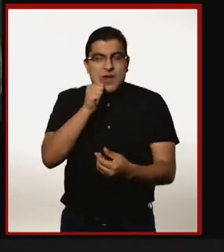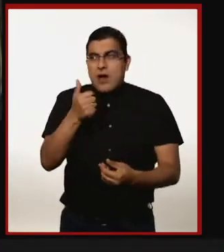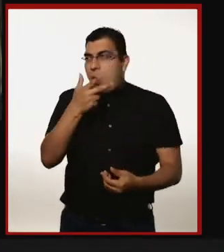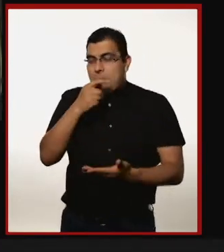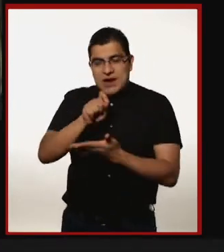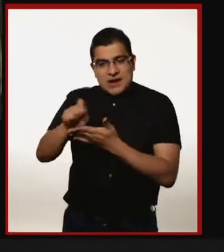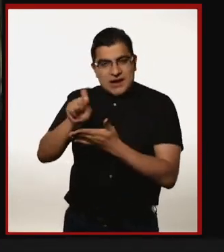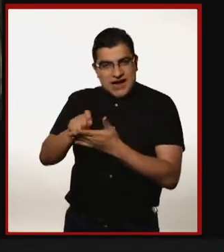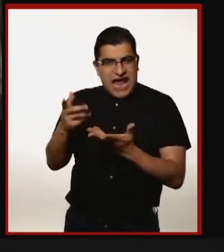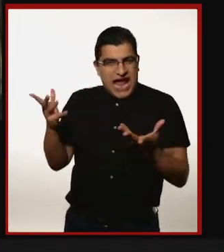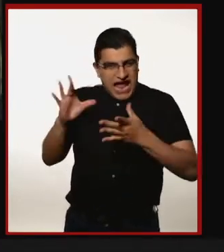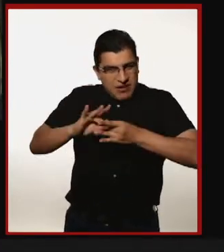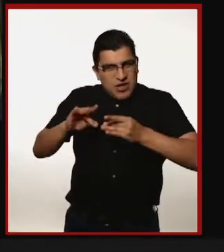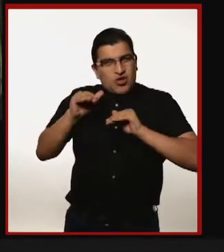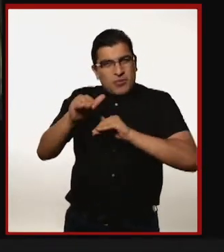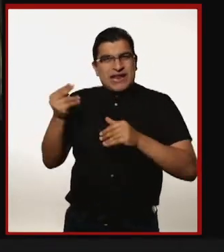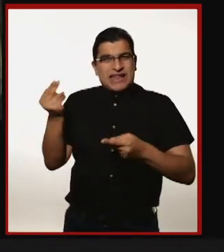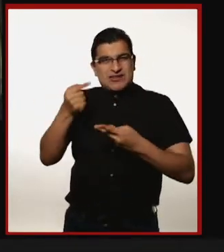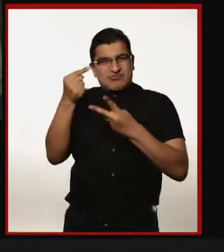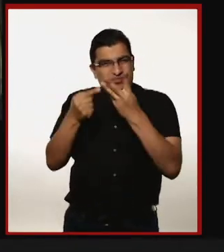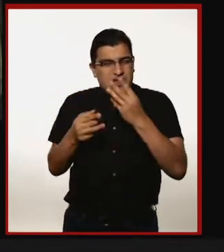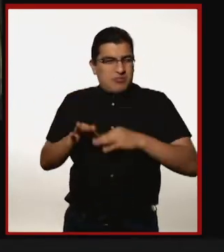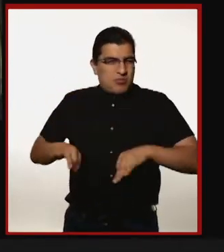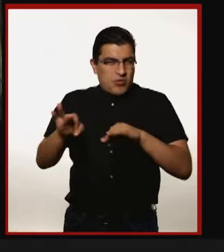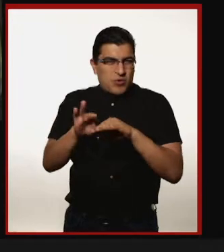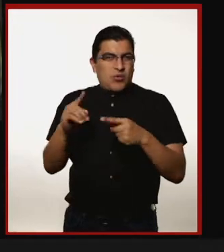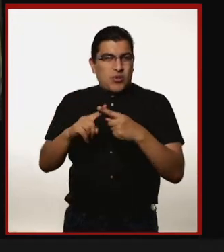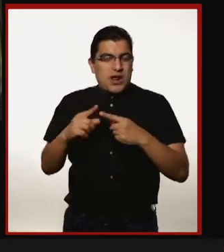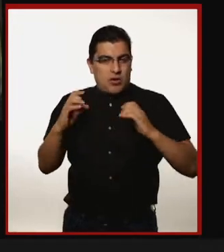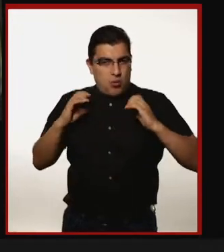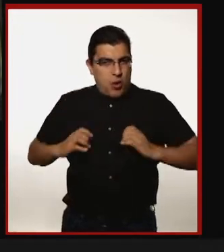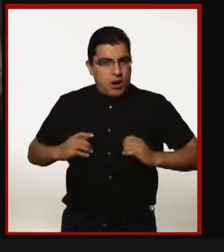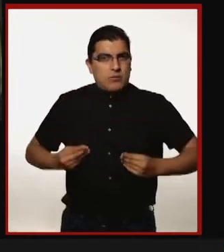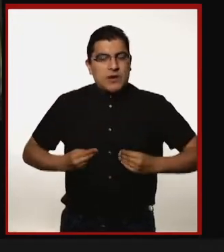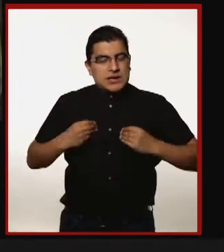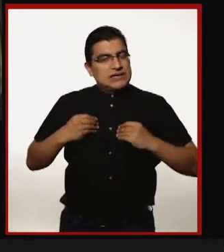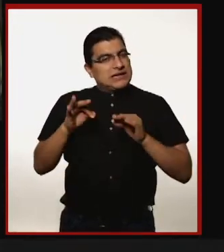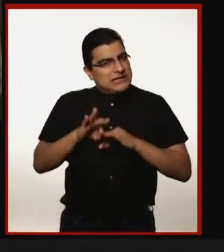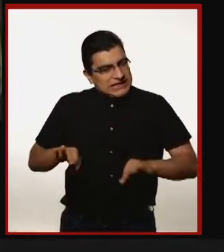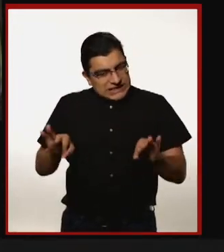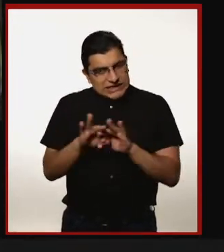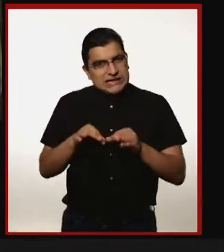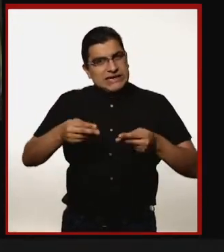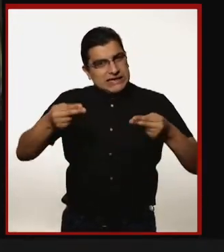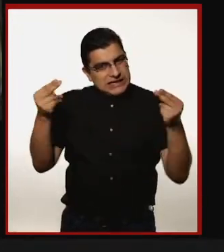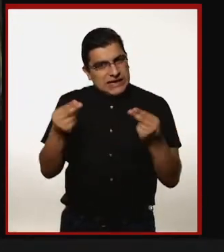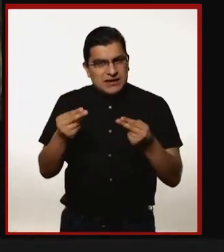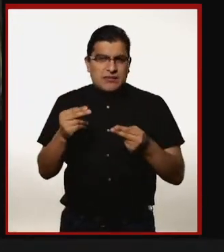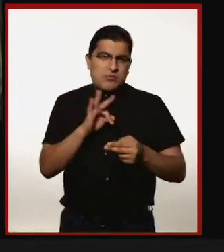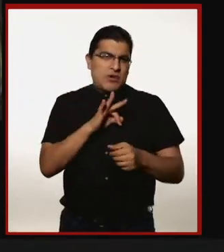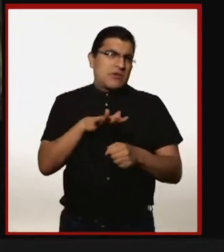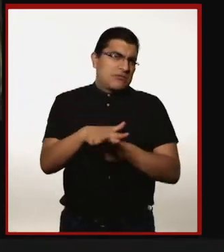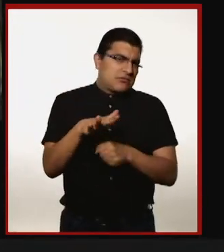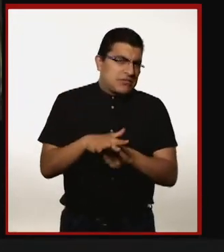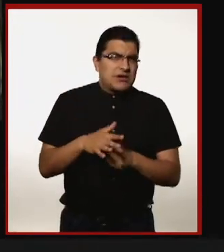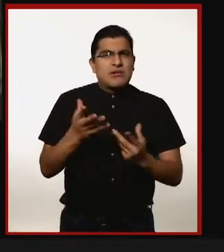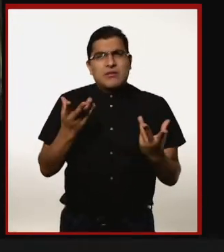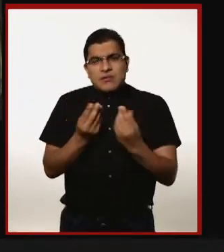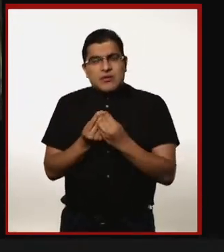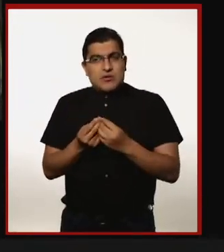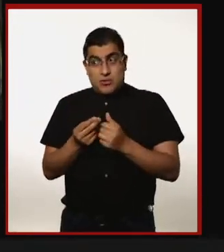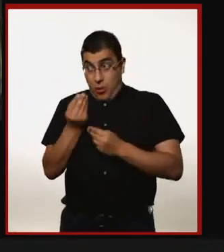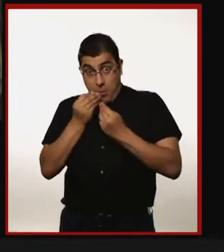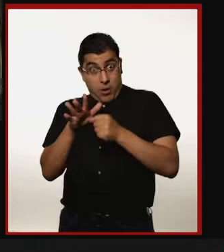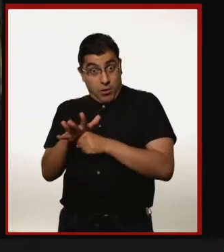Hay un autor que habla de ciertas necesidades básicas como son las fisiológicas que son prioritarias y que esas pues, las cubrimos